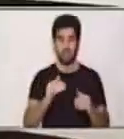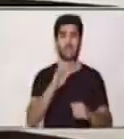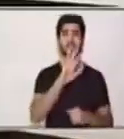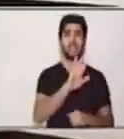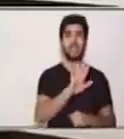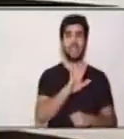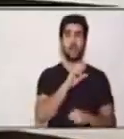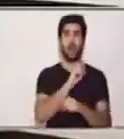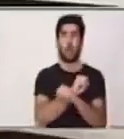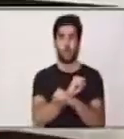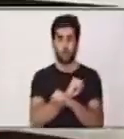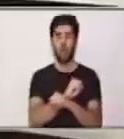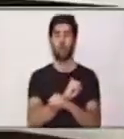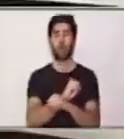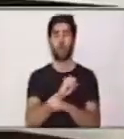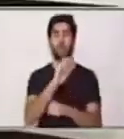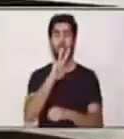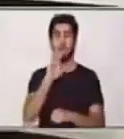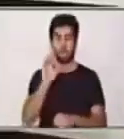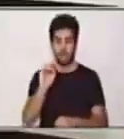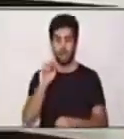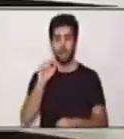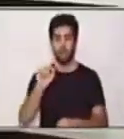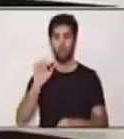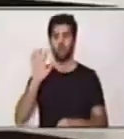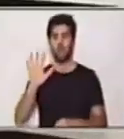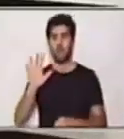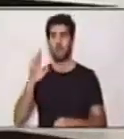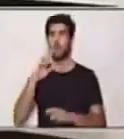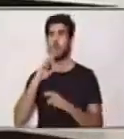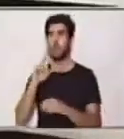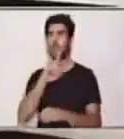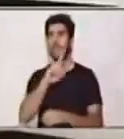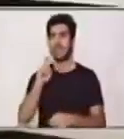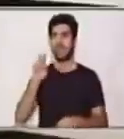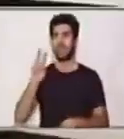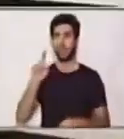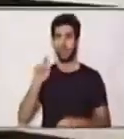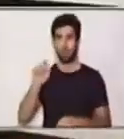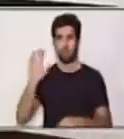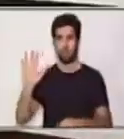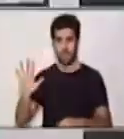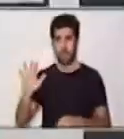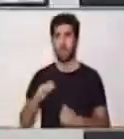5 por 20.5 nos va a dar 102.5,